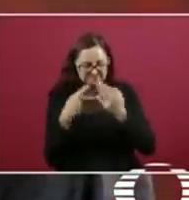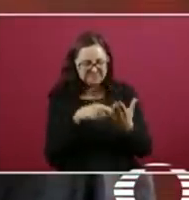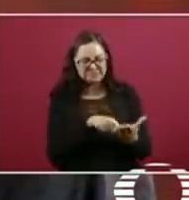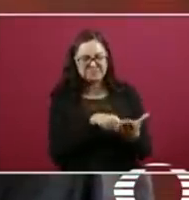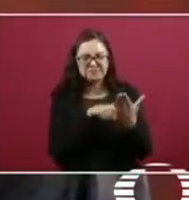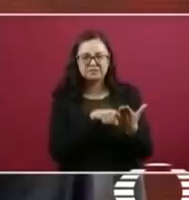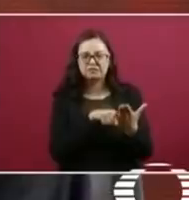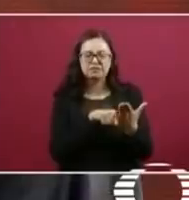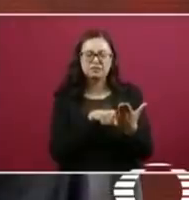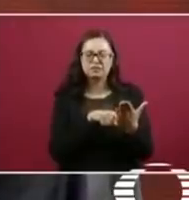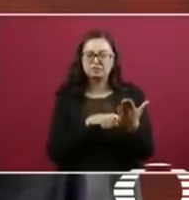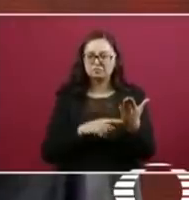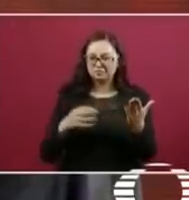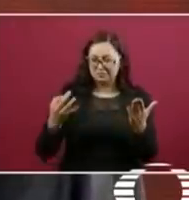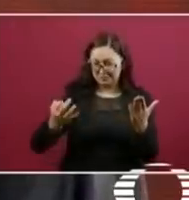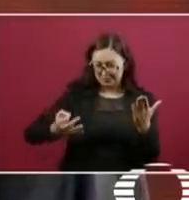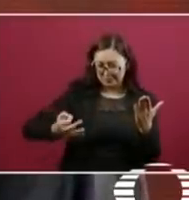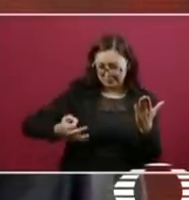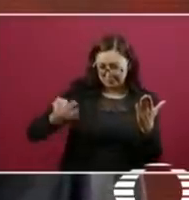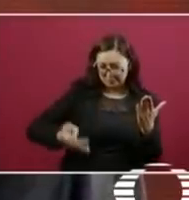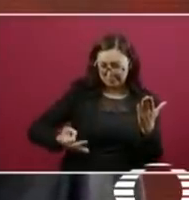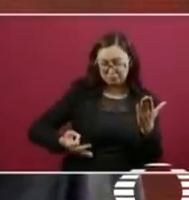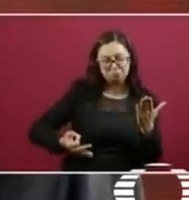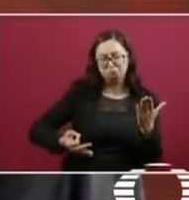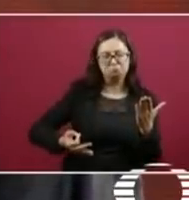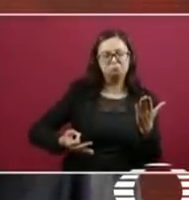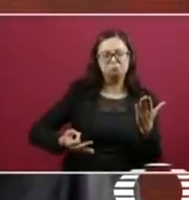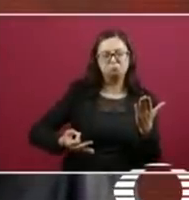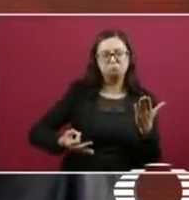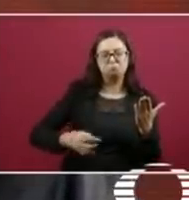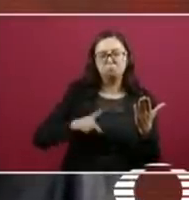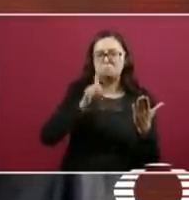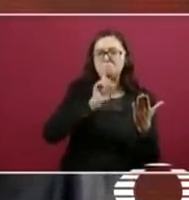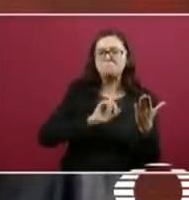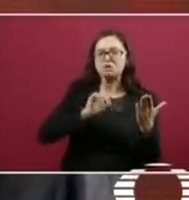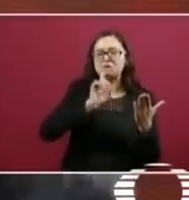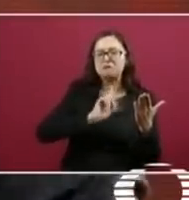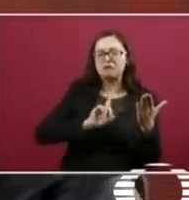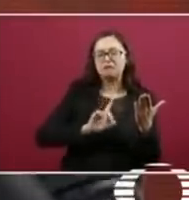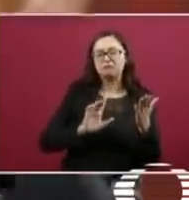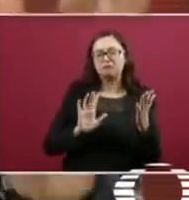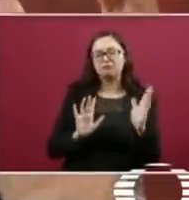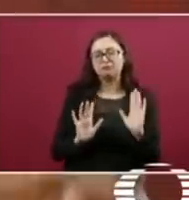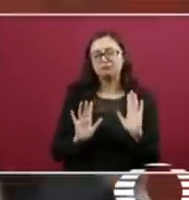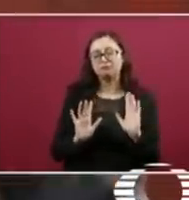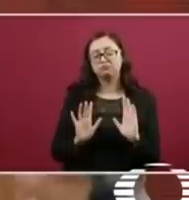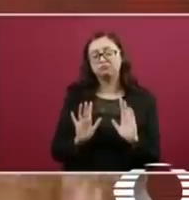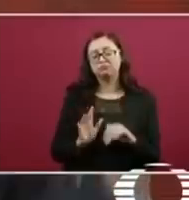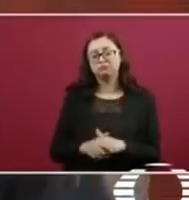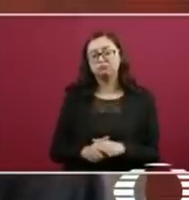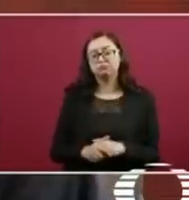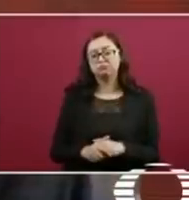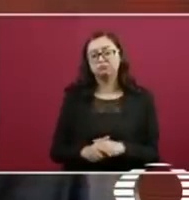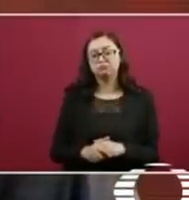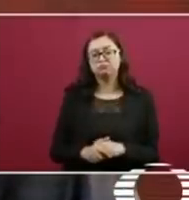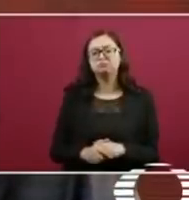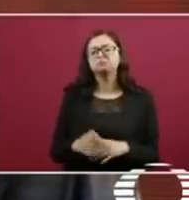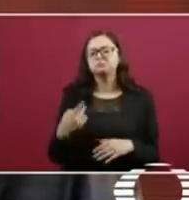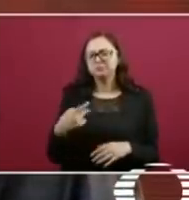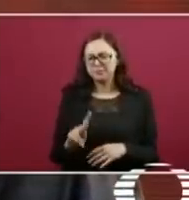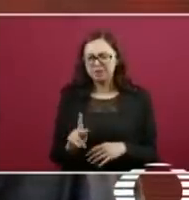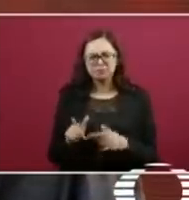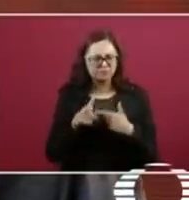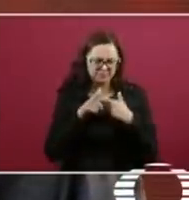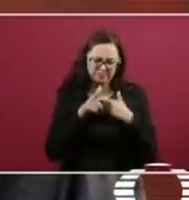fracaso. Y ahí dijo López Obrador, no, nosotros no tenemos nada que ver con el gobierno, pero nos toca pagar los platos rotos, porque fue